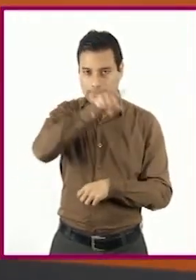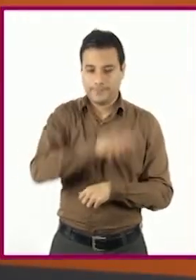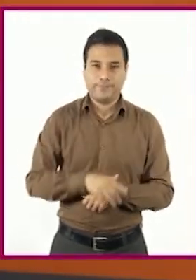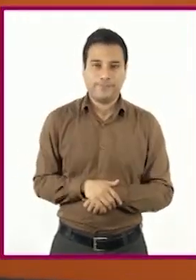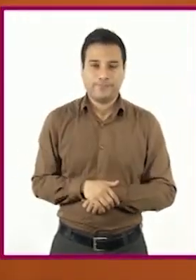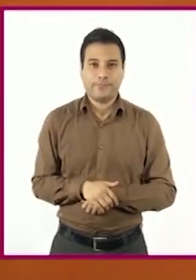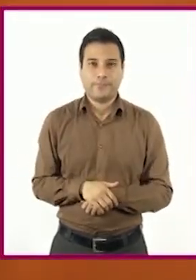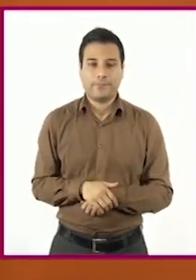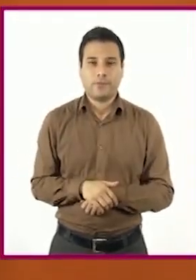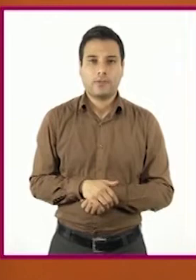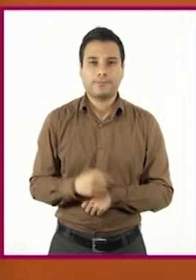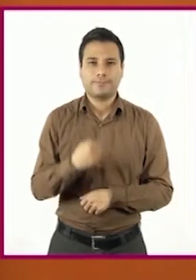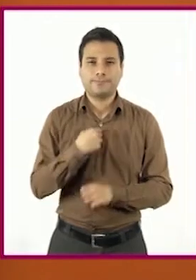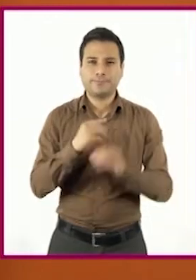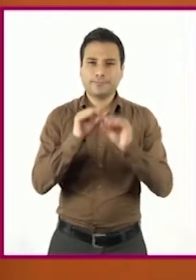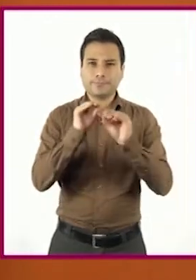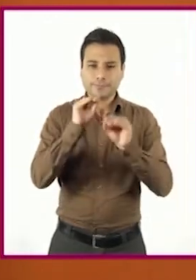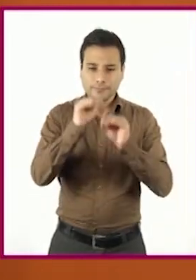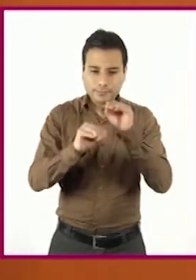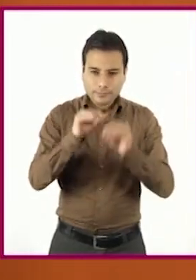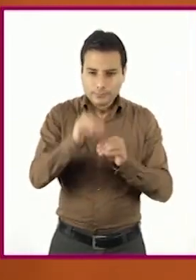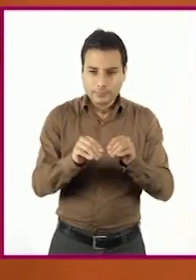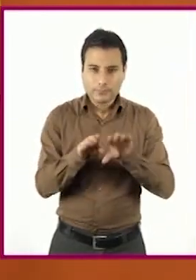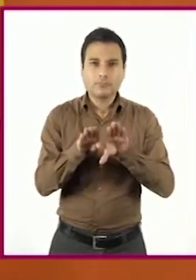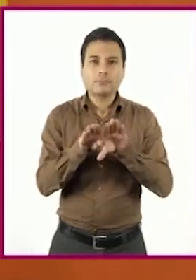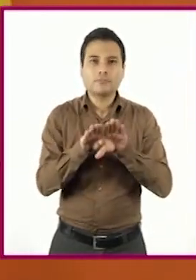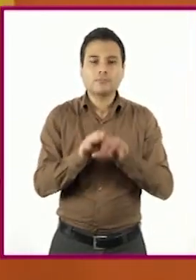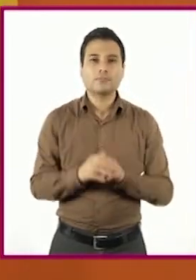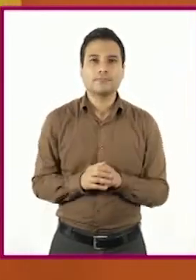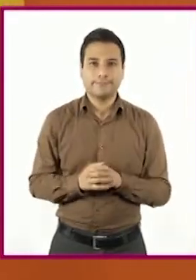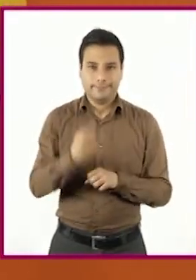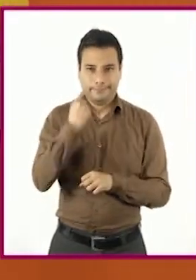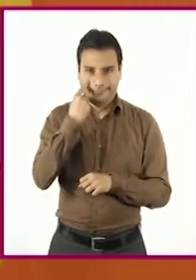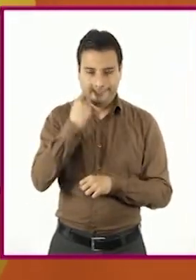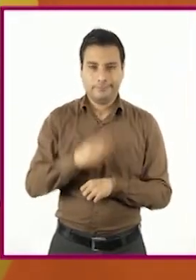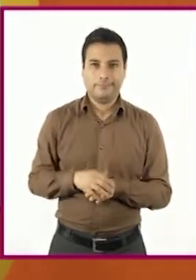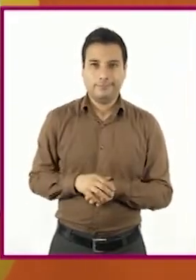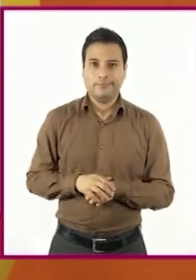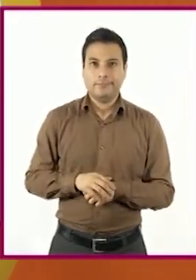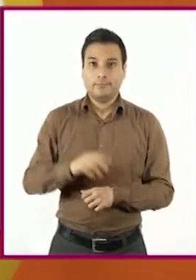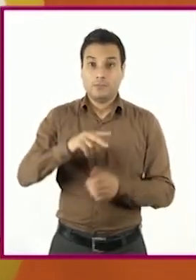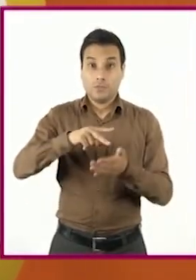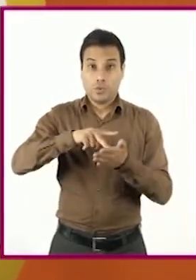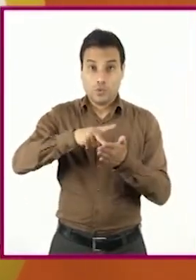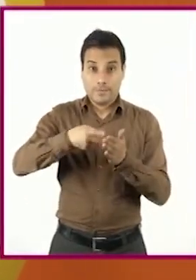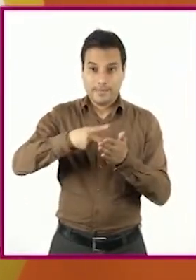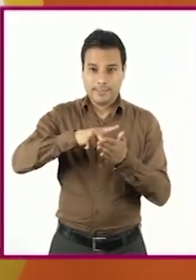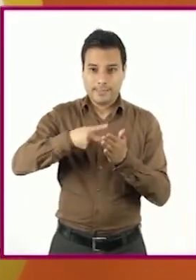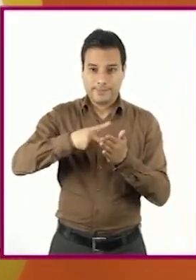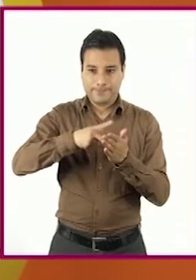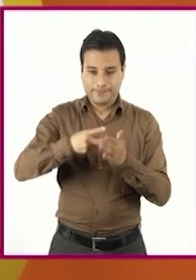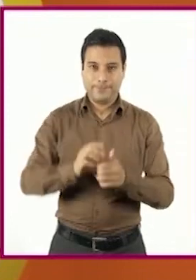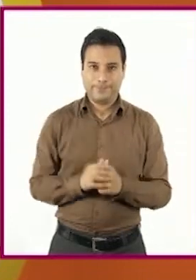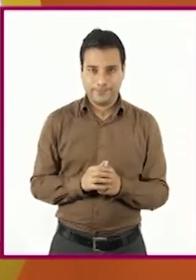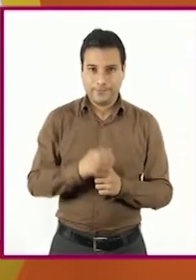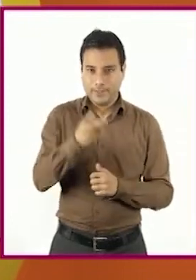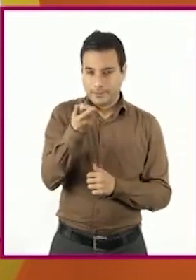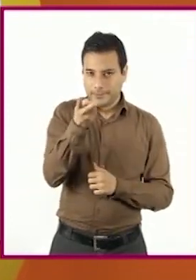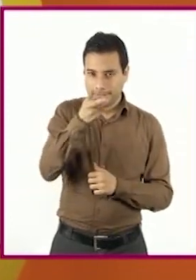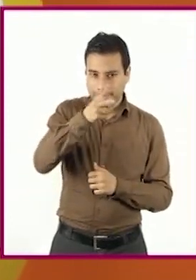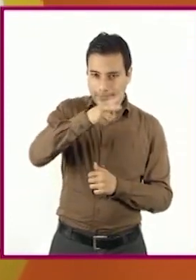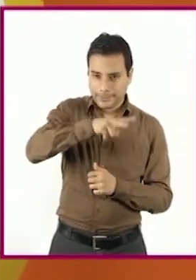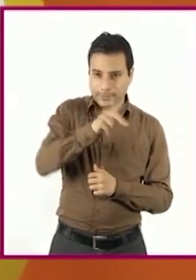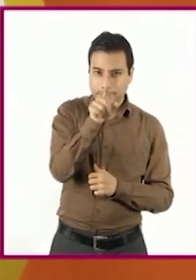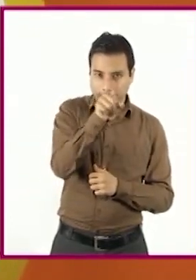realizar la gráfica circular se traza una circunferencia de 10 centímetros de diámetro con el compás y con un transportador se marcan los